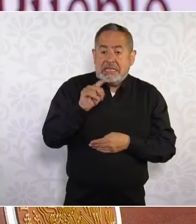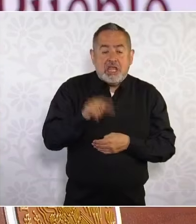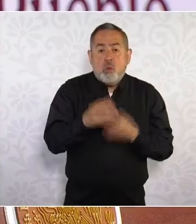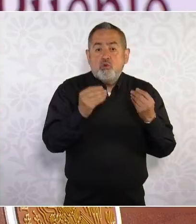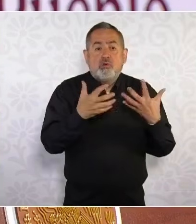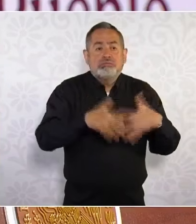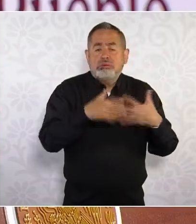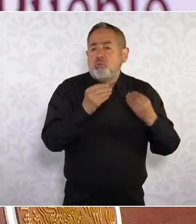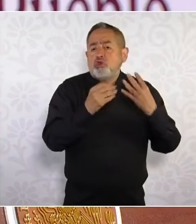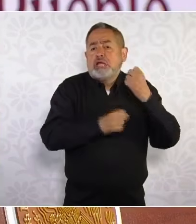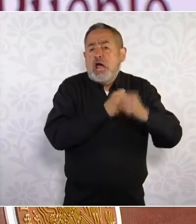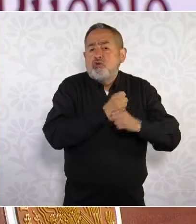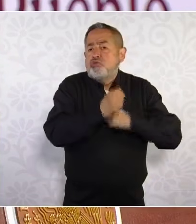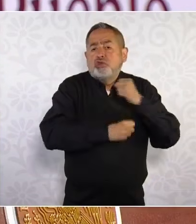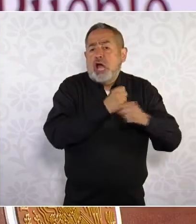producción agrícola